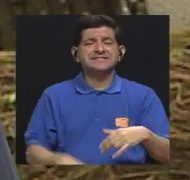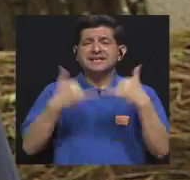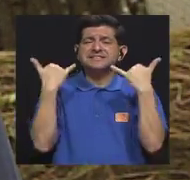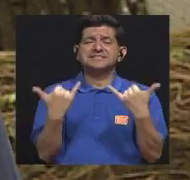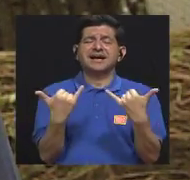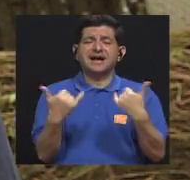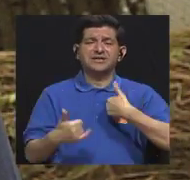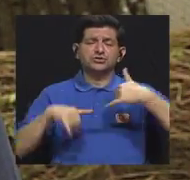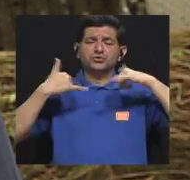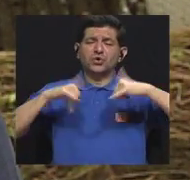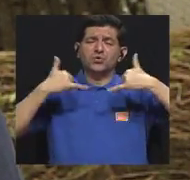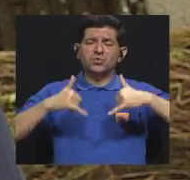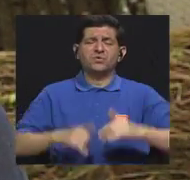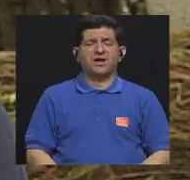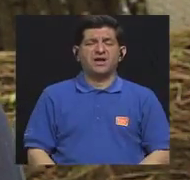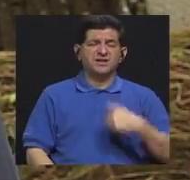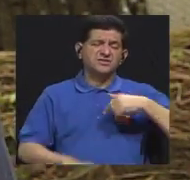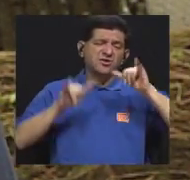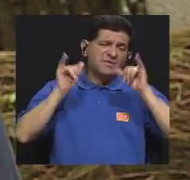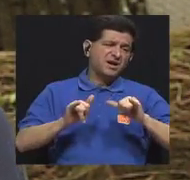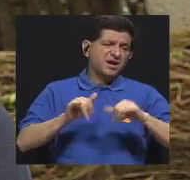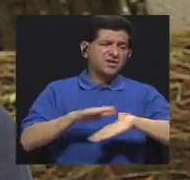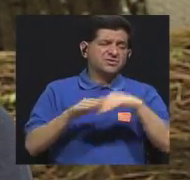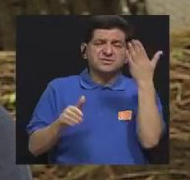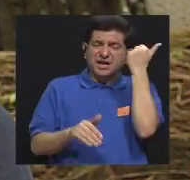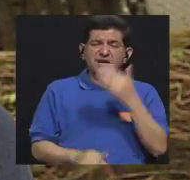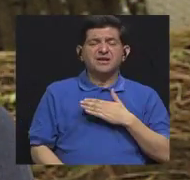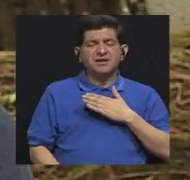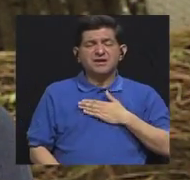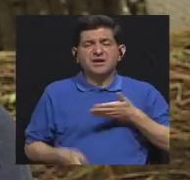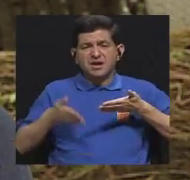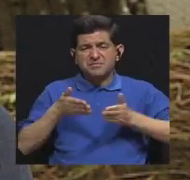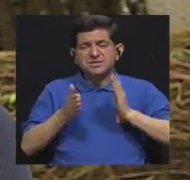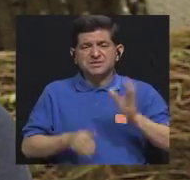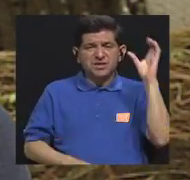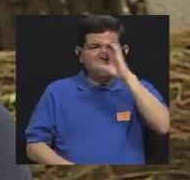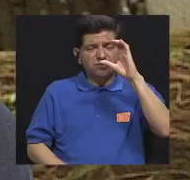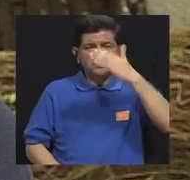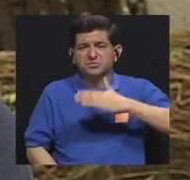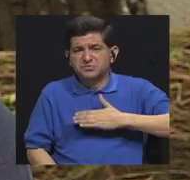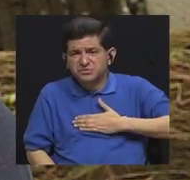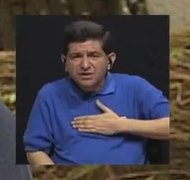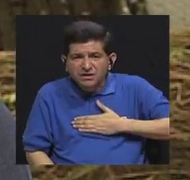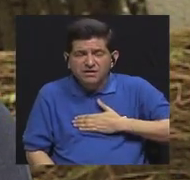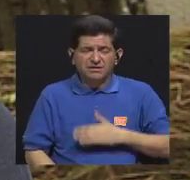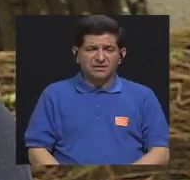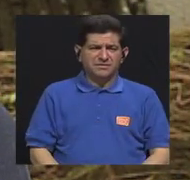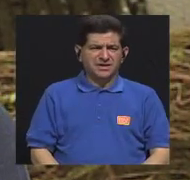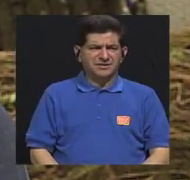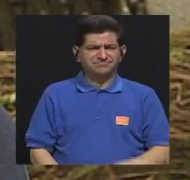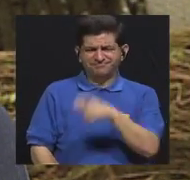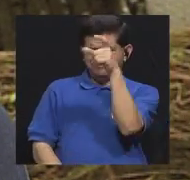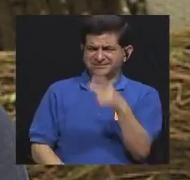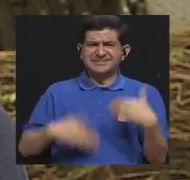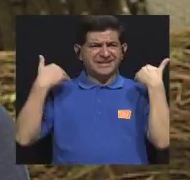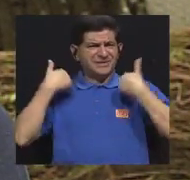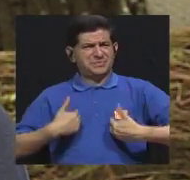aquí, ¿verdad? ¿Para qué voy a salir? No, que mis hijos vengan y me recojan. Ya como